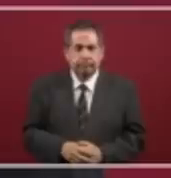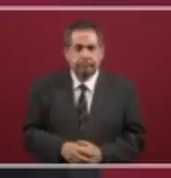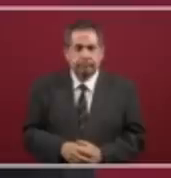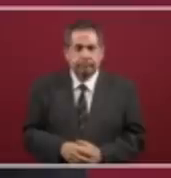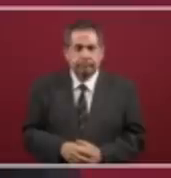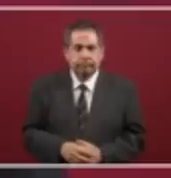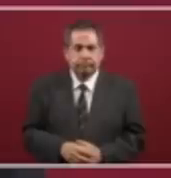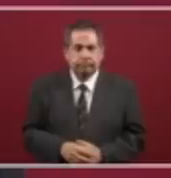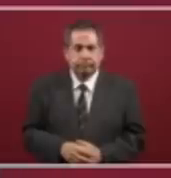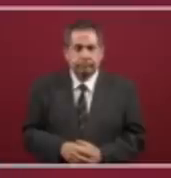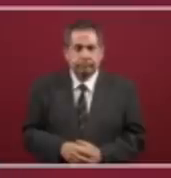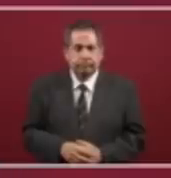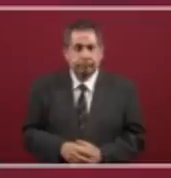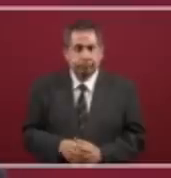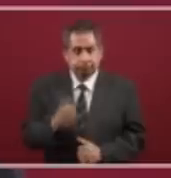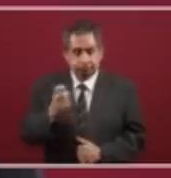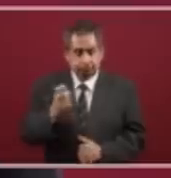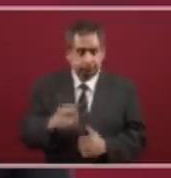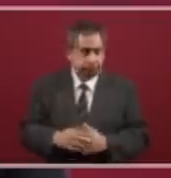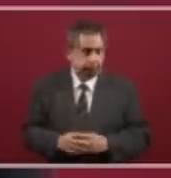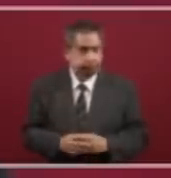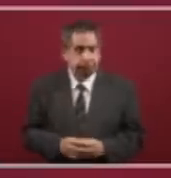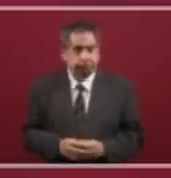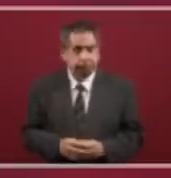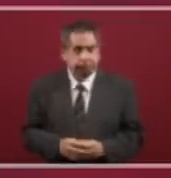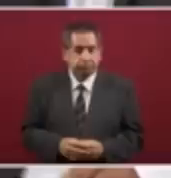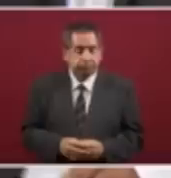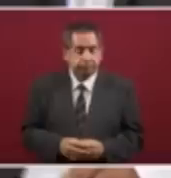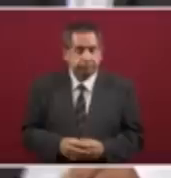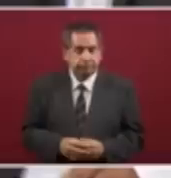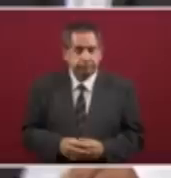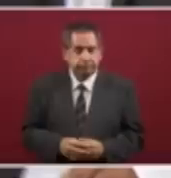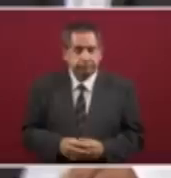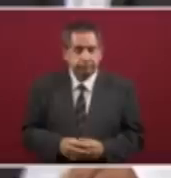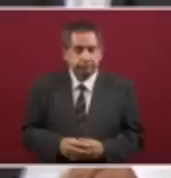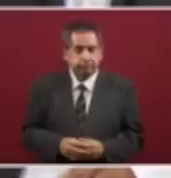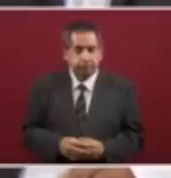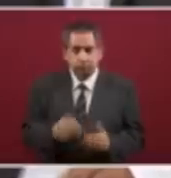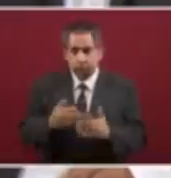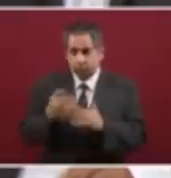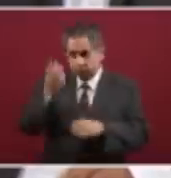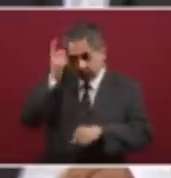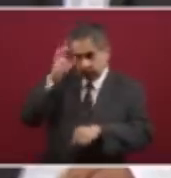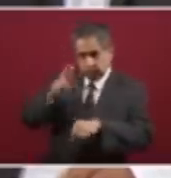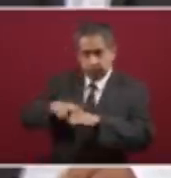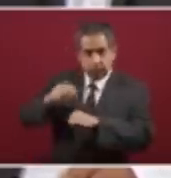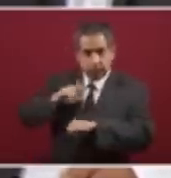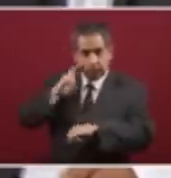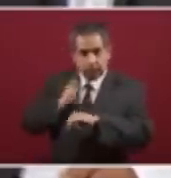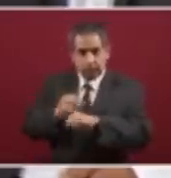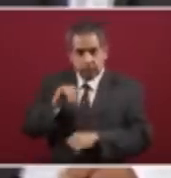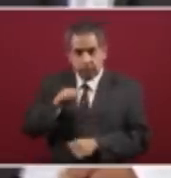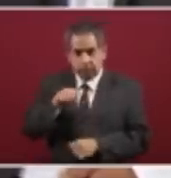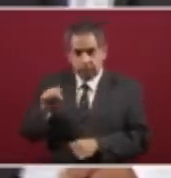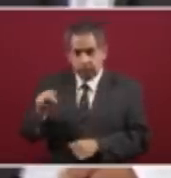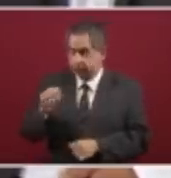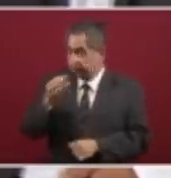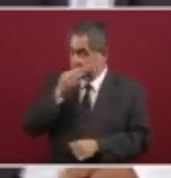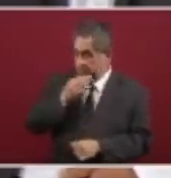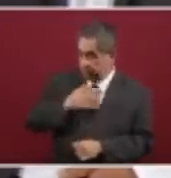entonces ahora qué el director general del seguro me